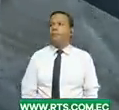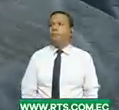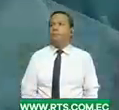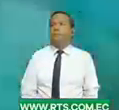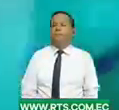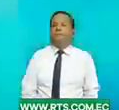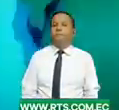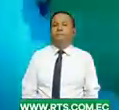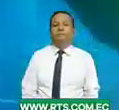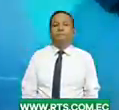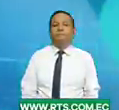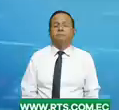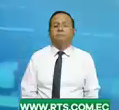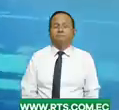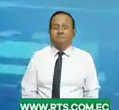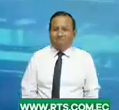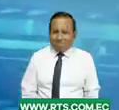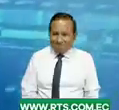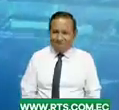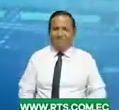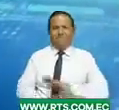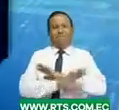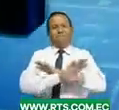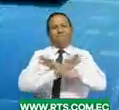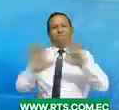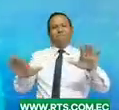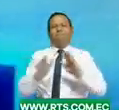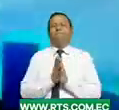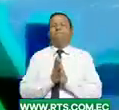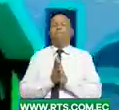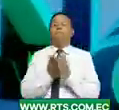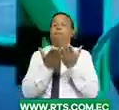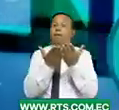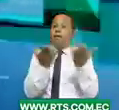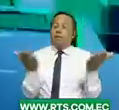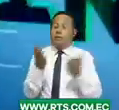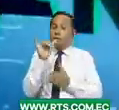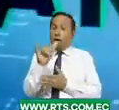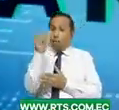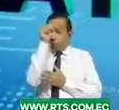Queridos amigos, así concluimos. Que disfruten de un hermoso fin de semana. Los dejamos